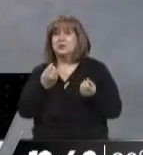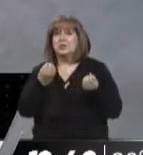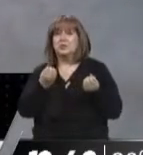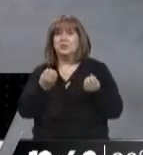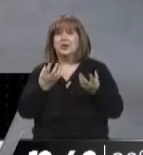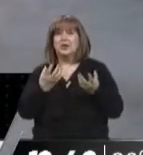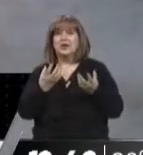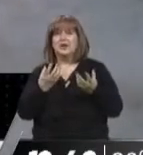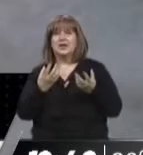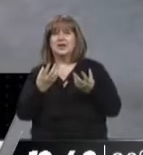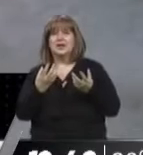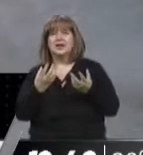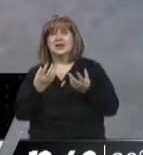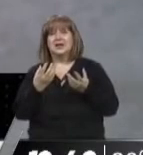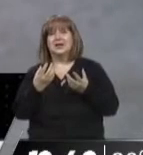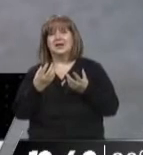veces que busqué